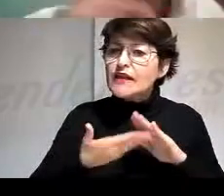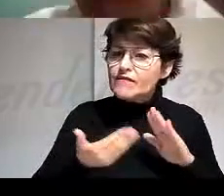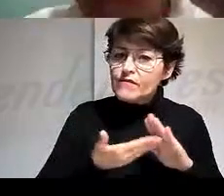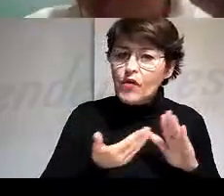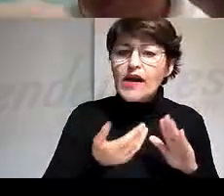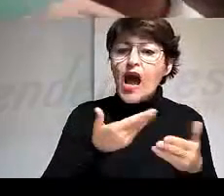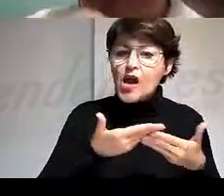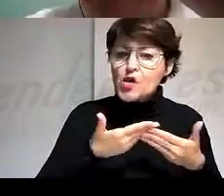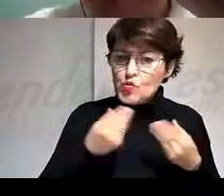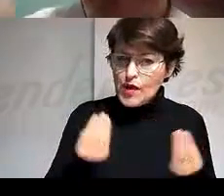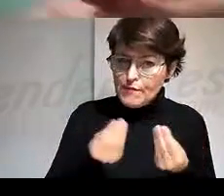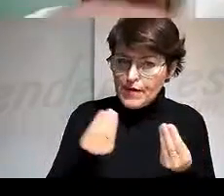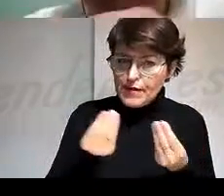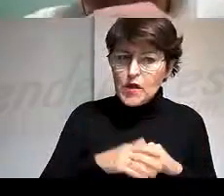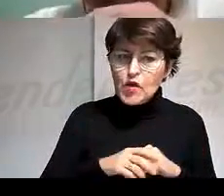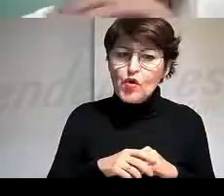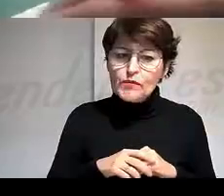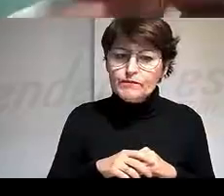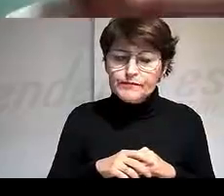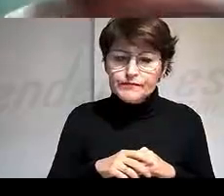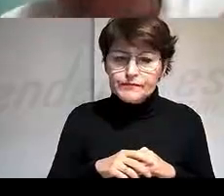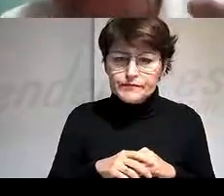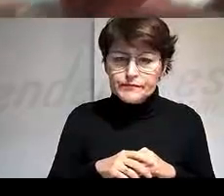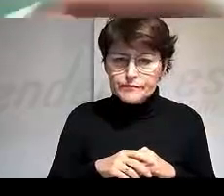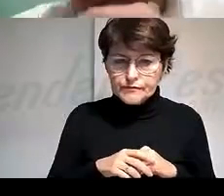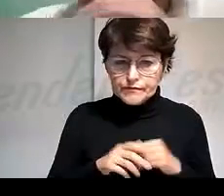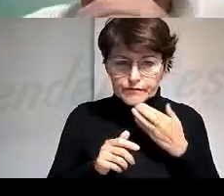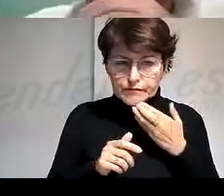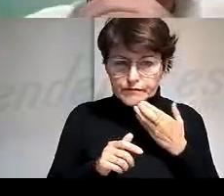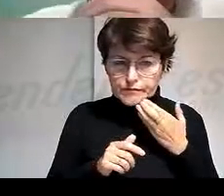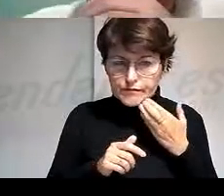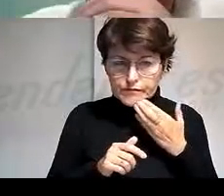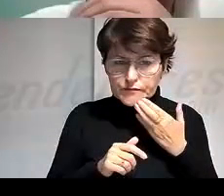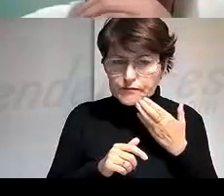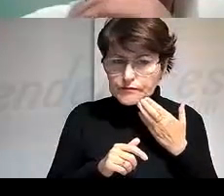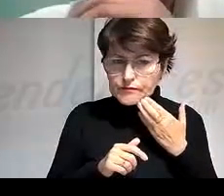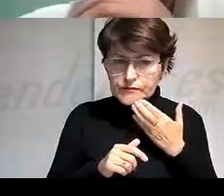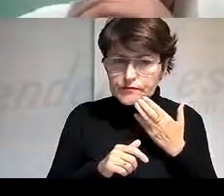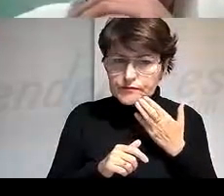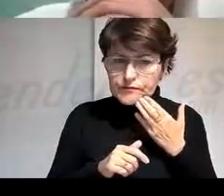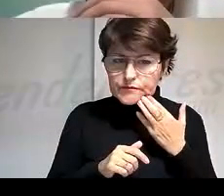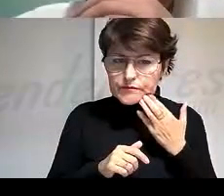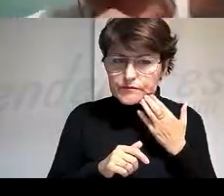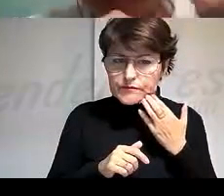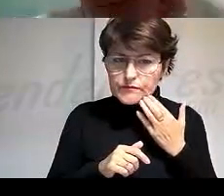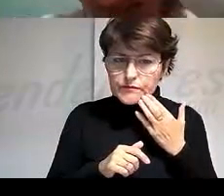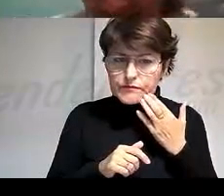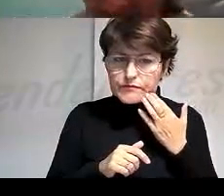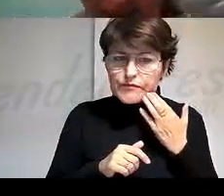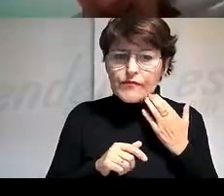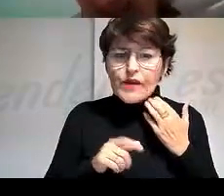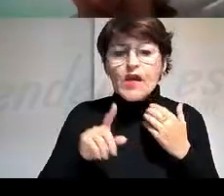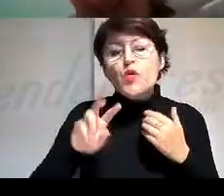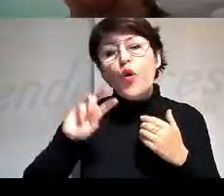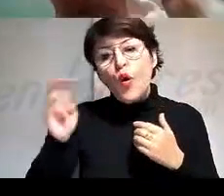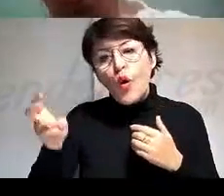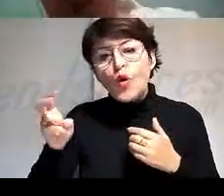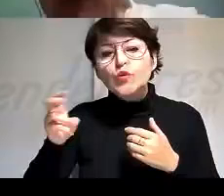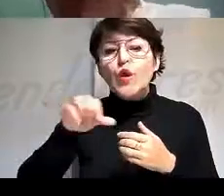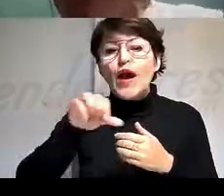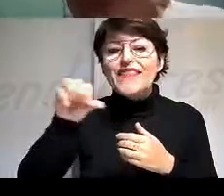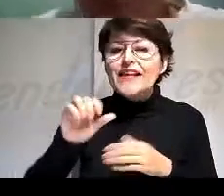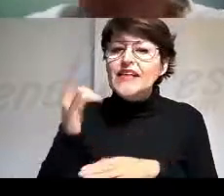como drenante a nivel de acumulación de líquidos, por ejemplo, nos puede venir bien. Y el aceite esencial de árbol de té, bueno,